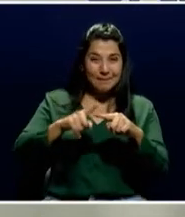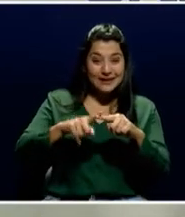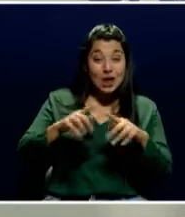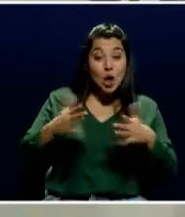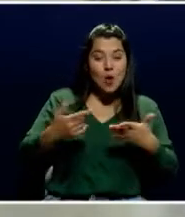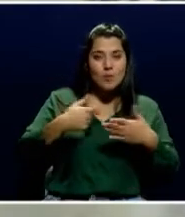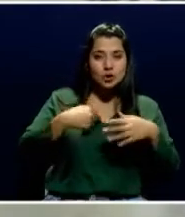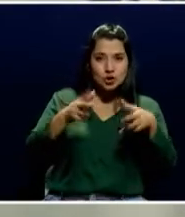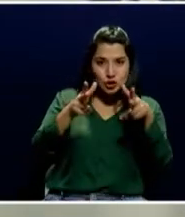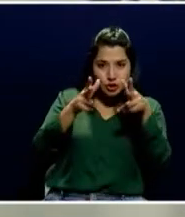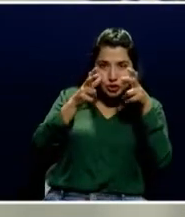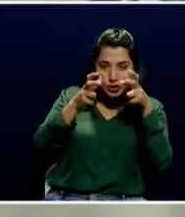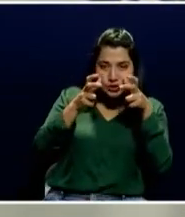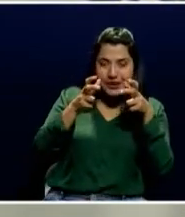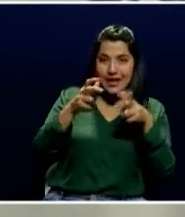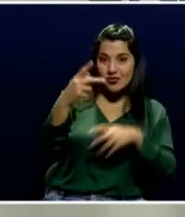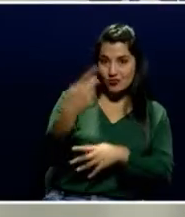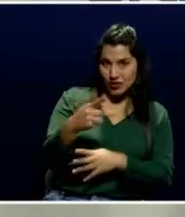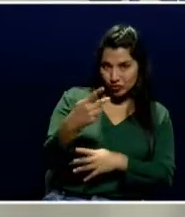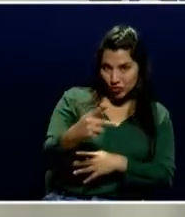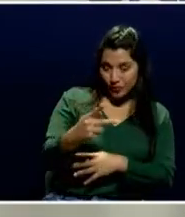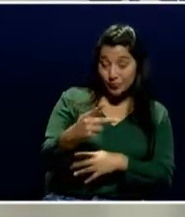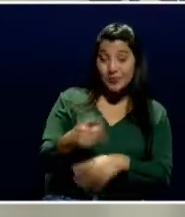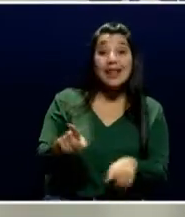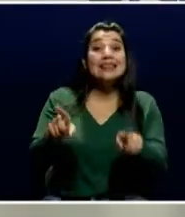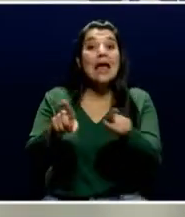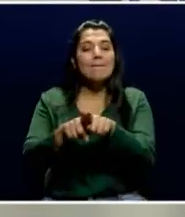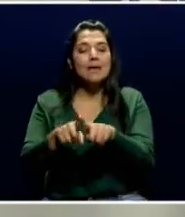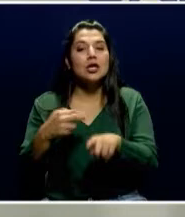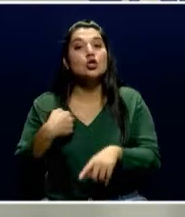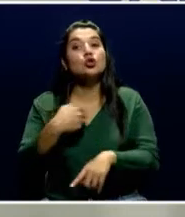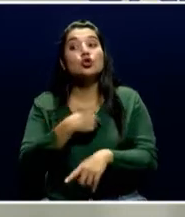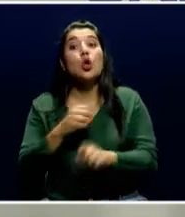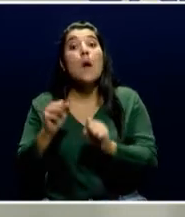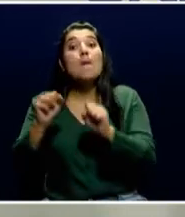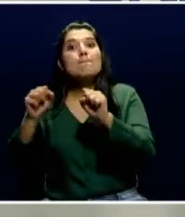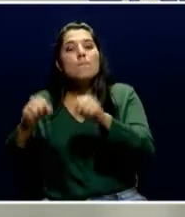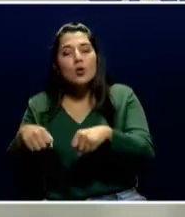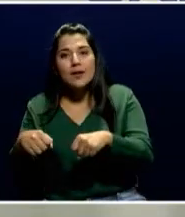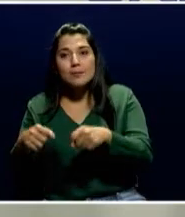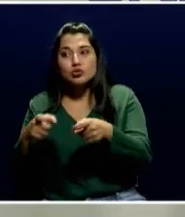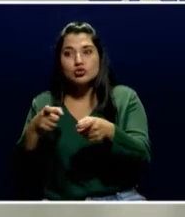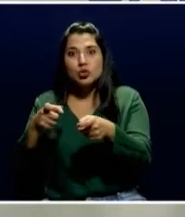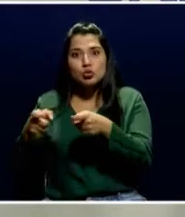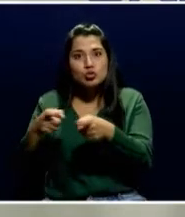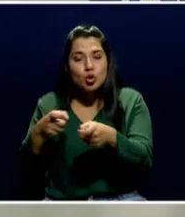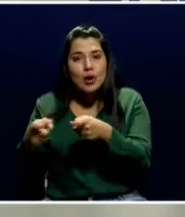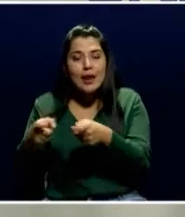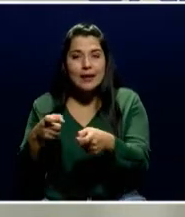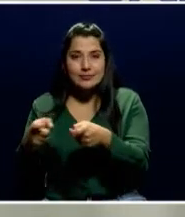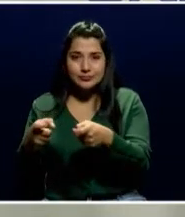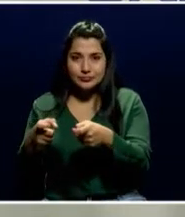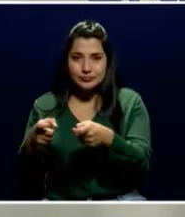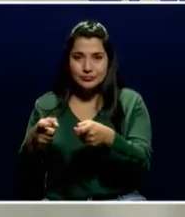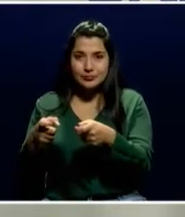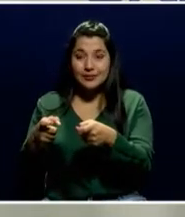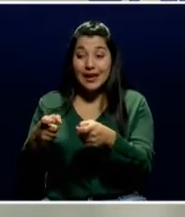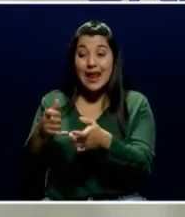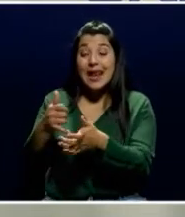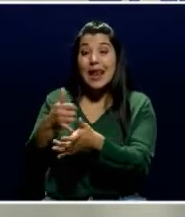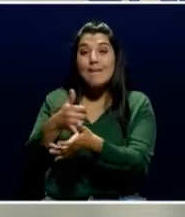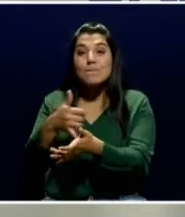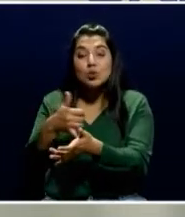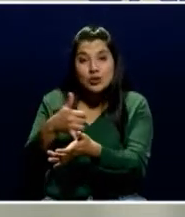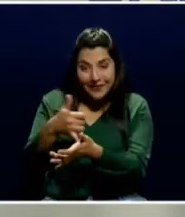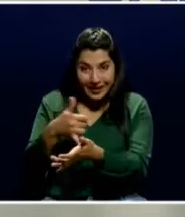quienes trabajamos en el manejo del riesgo, que nosotros podemos controlar los elementos de la vulnerabilidad, de